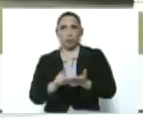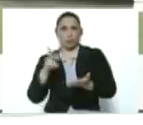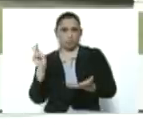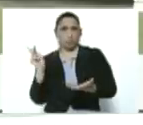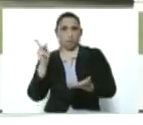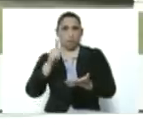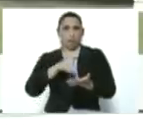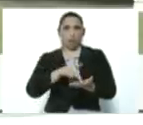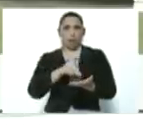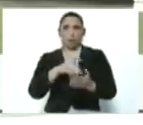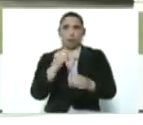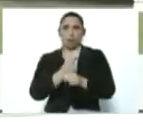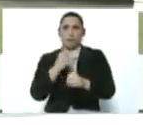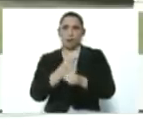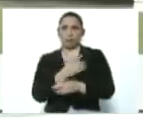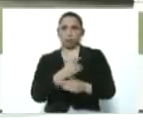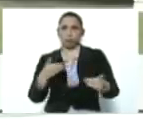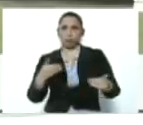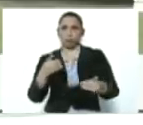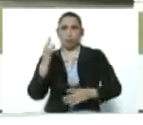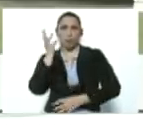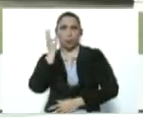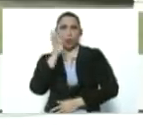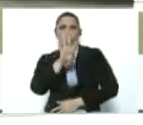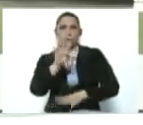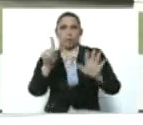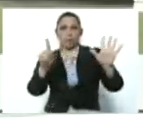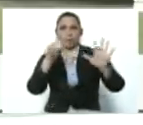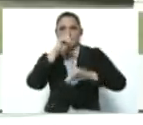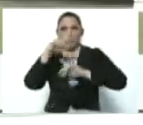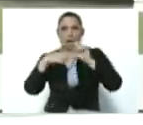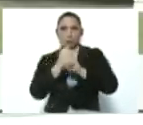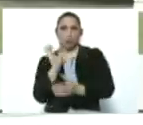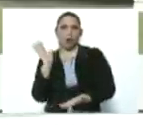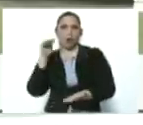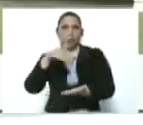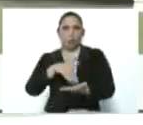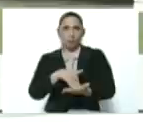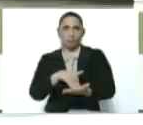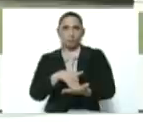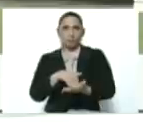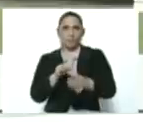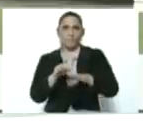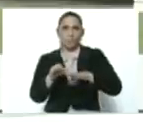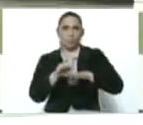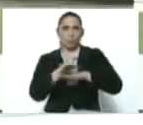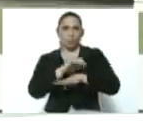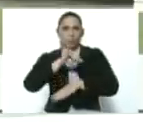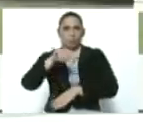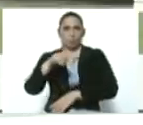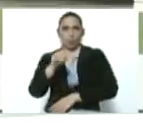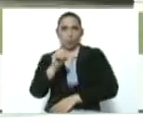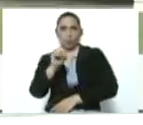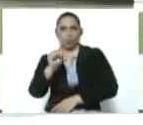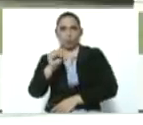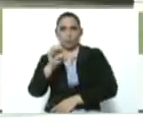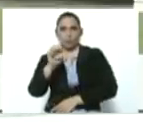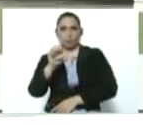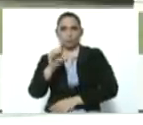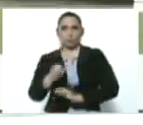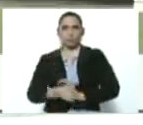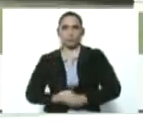dignidad mujer de 46 años aragua municipio josé félix ribas